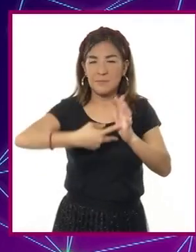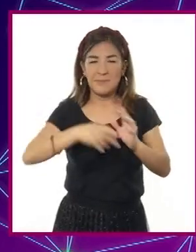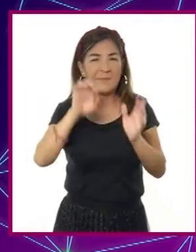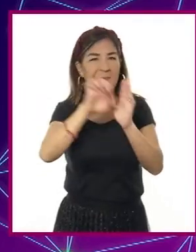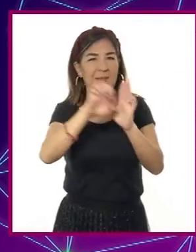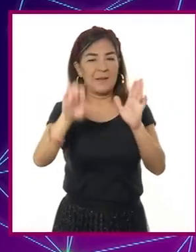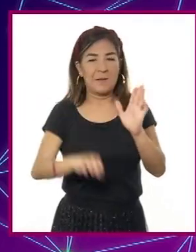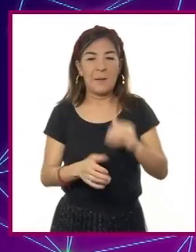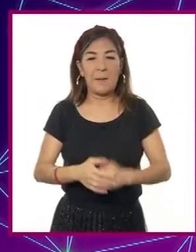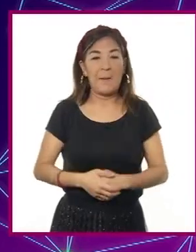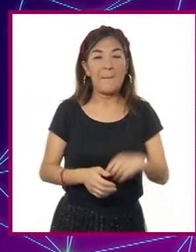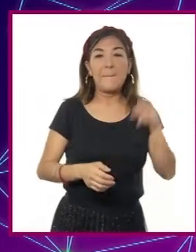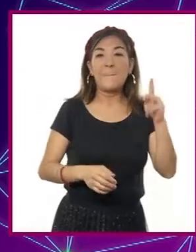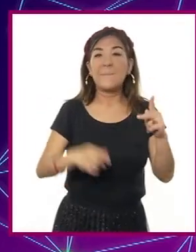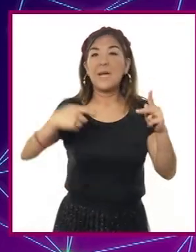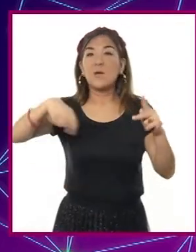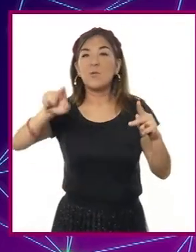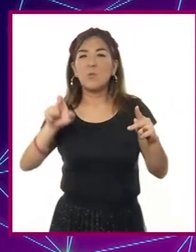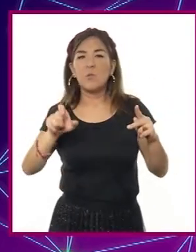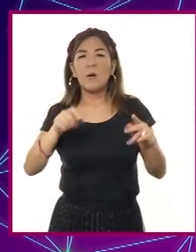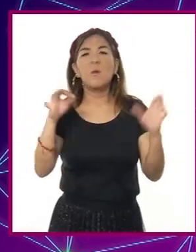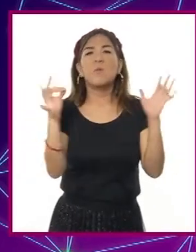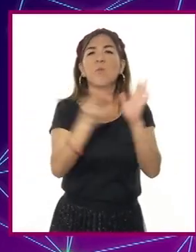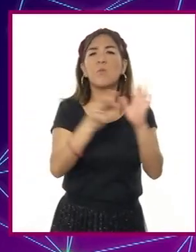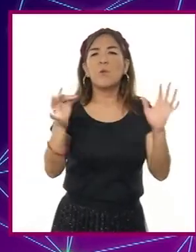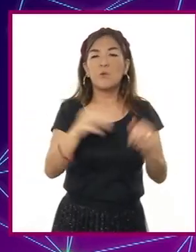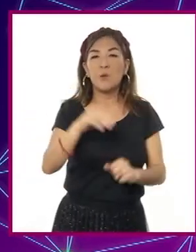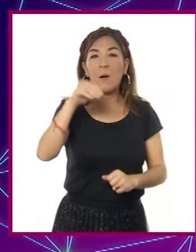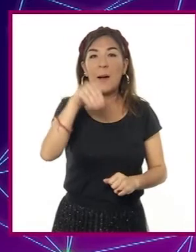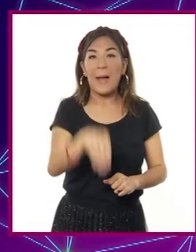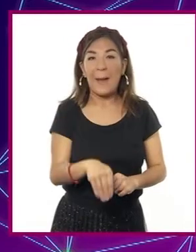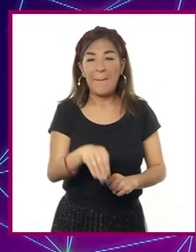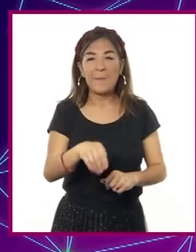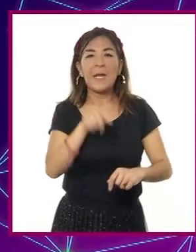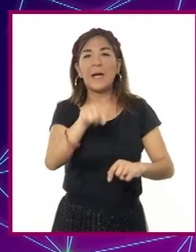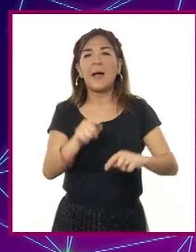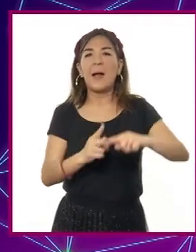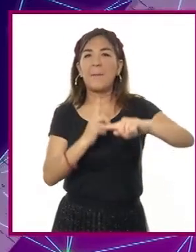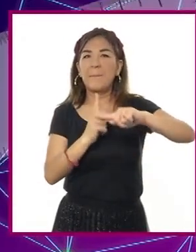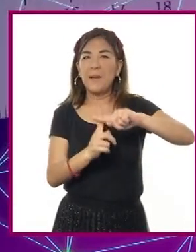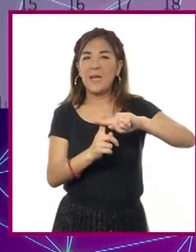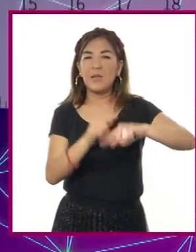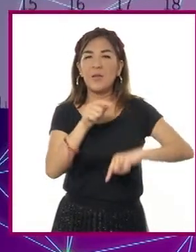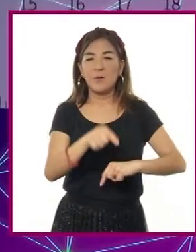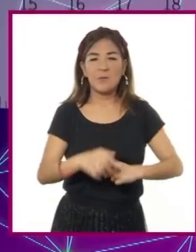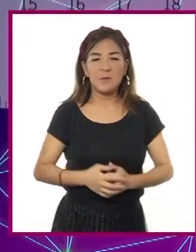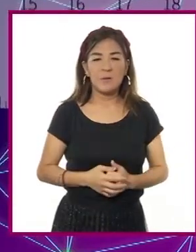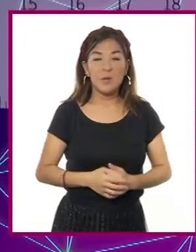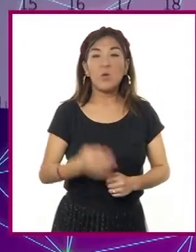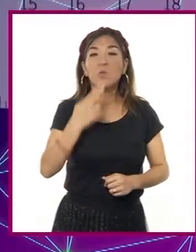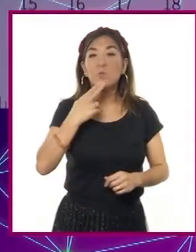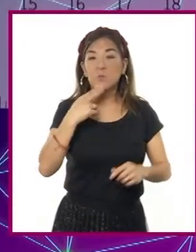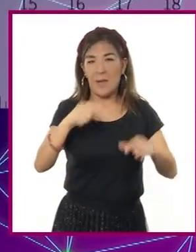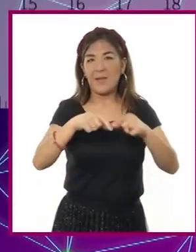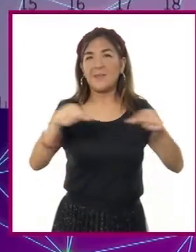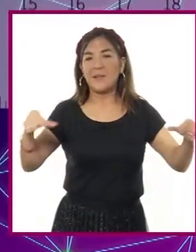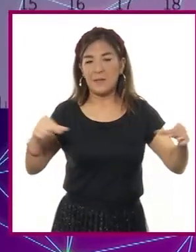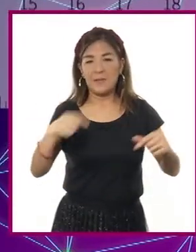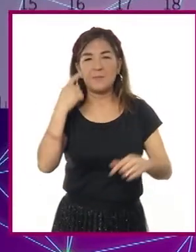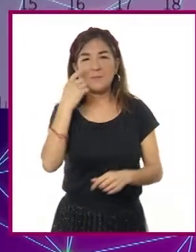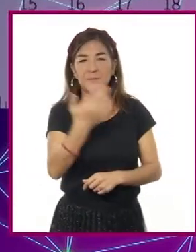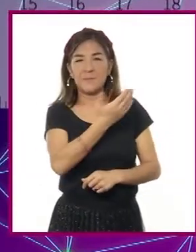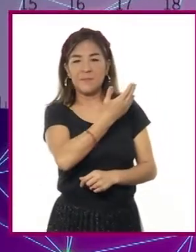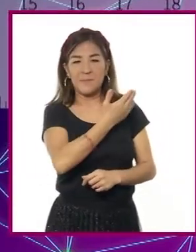recta PQ, se localiza el punto medio M, usando la regla para medir el segmento y dividirlo en